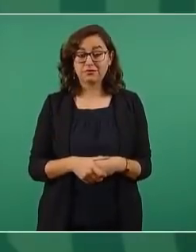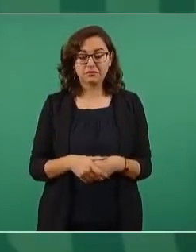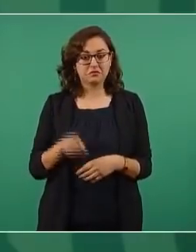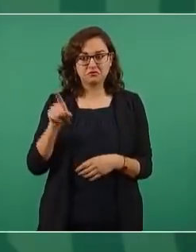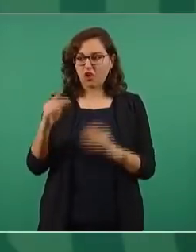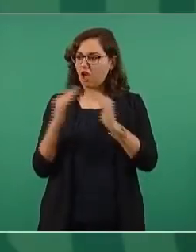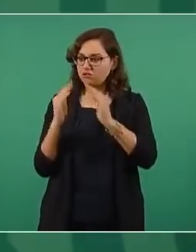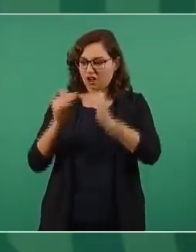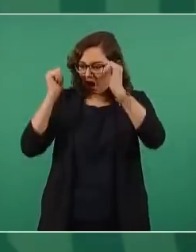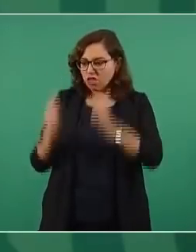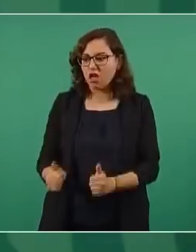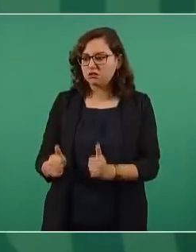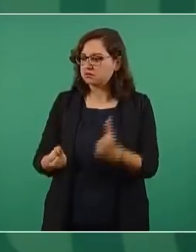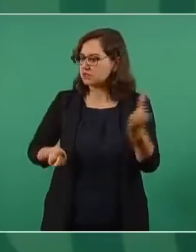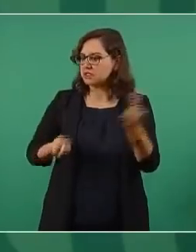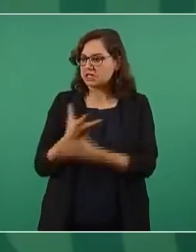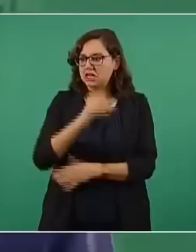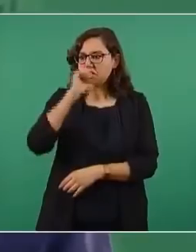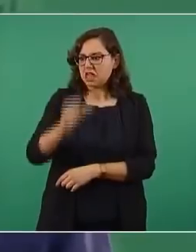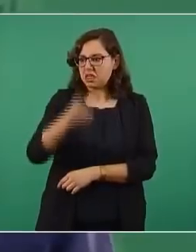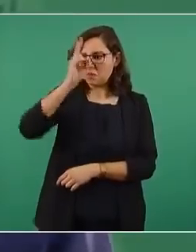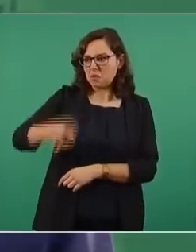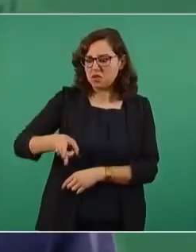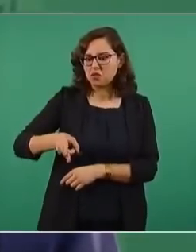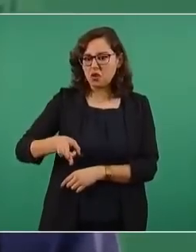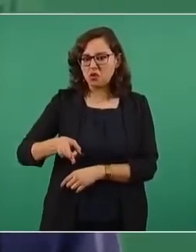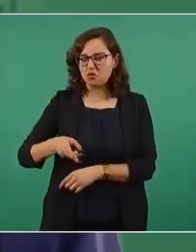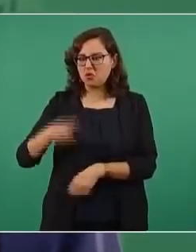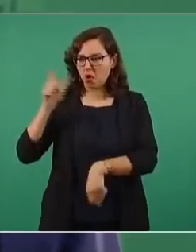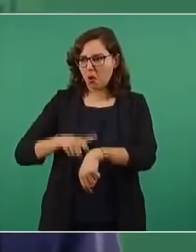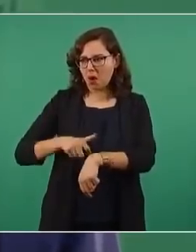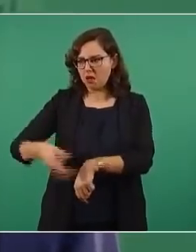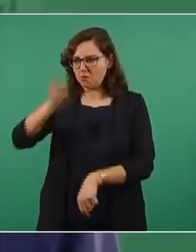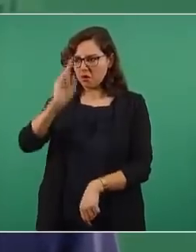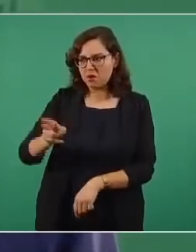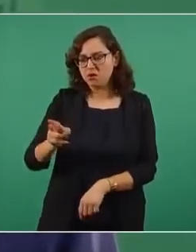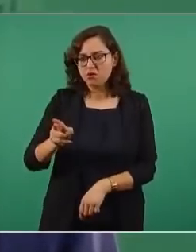Enciérrense, no salgan, toque de queda.